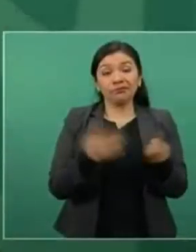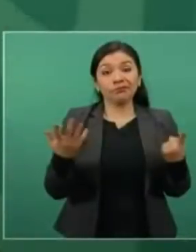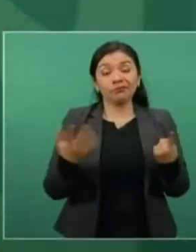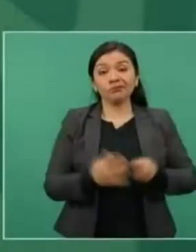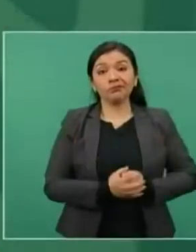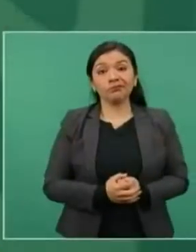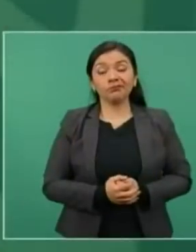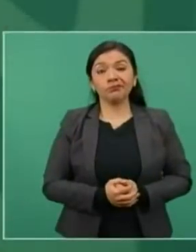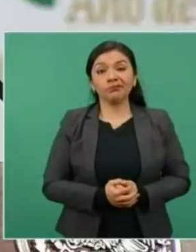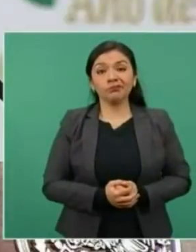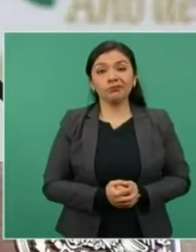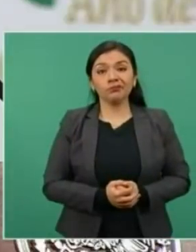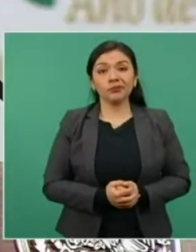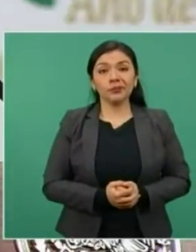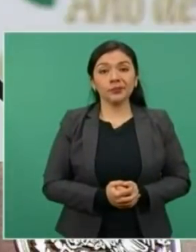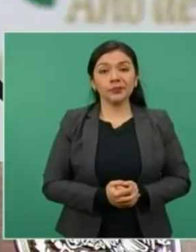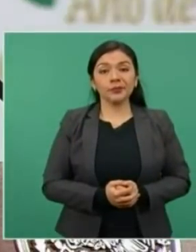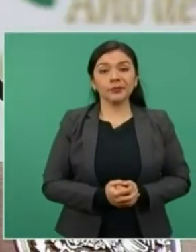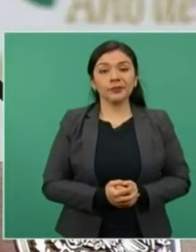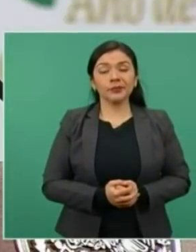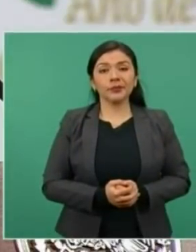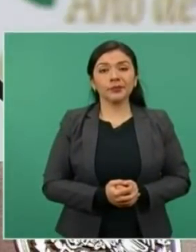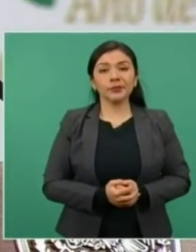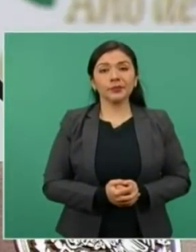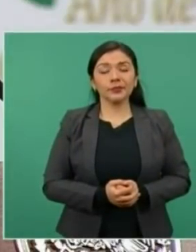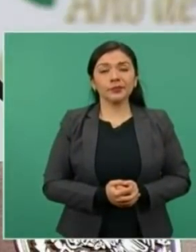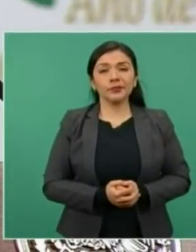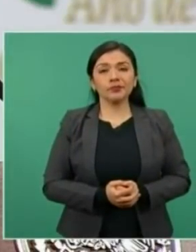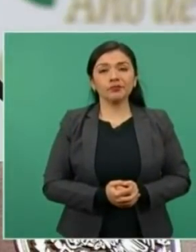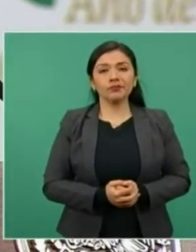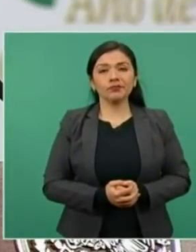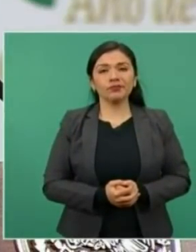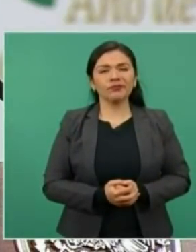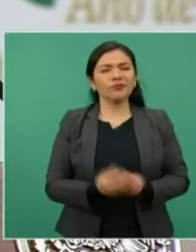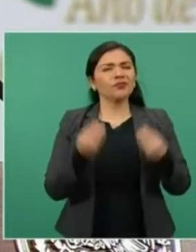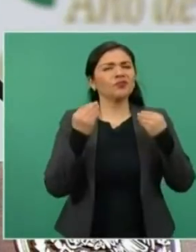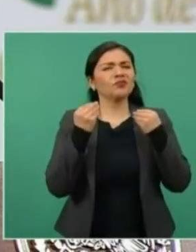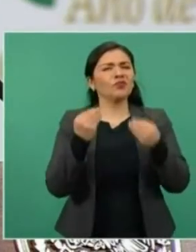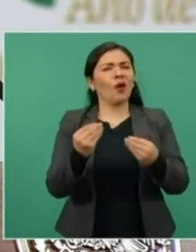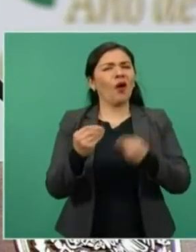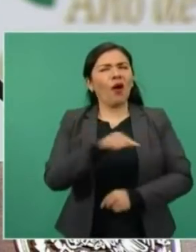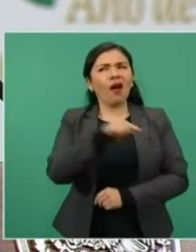es mucha la imaginación